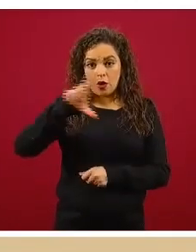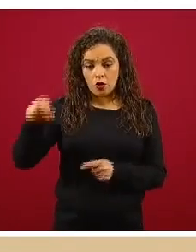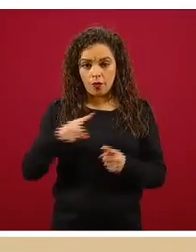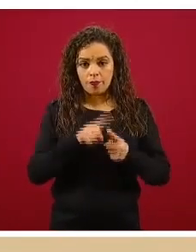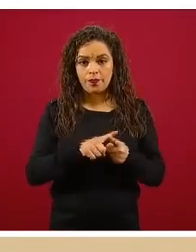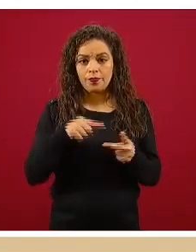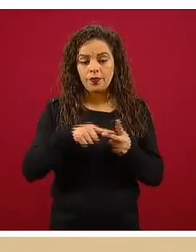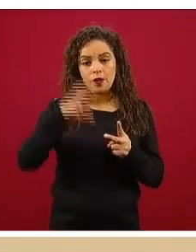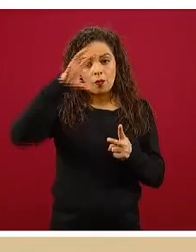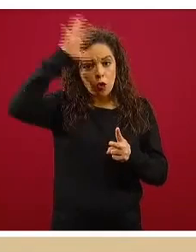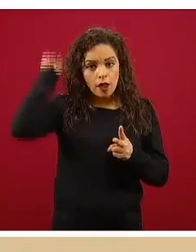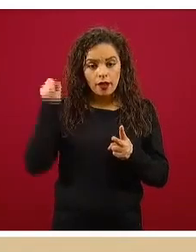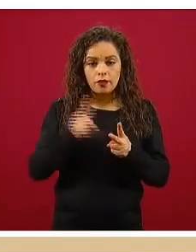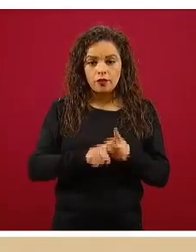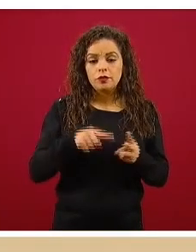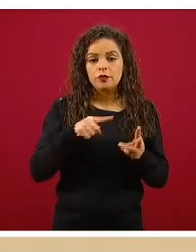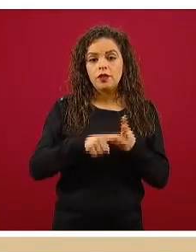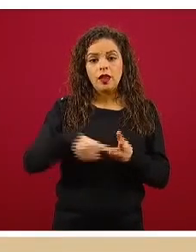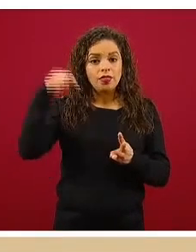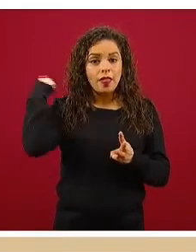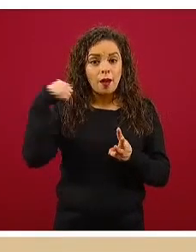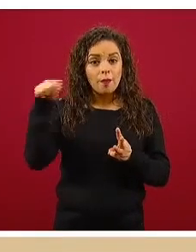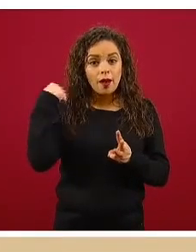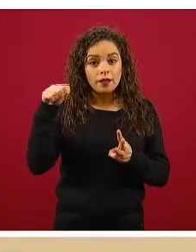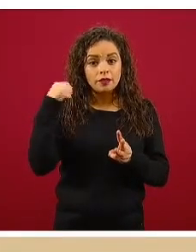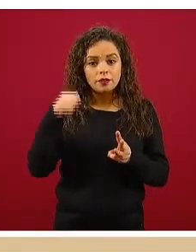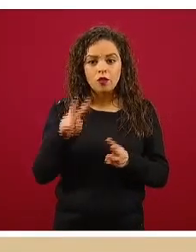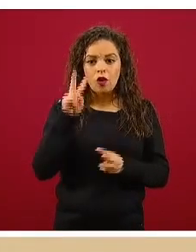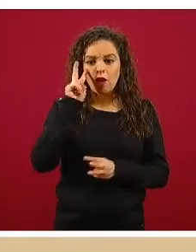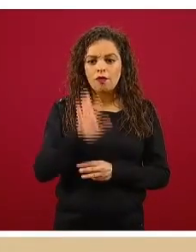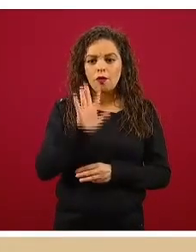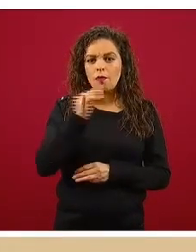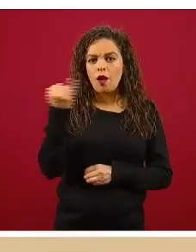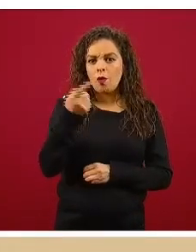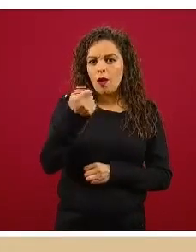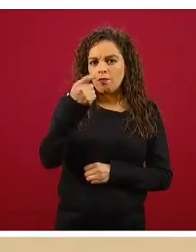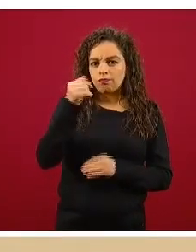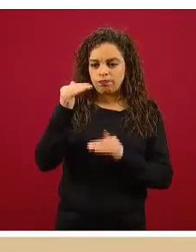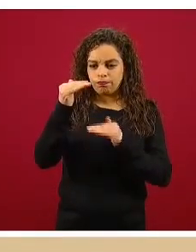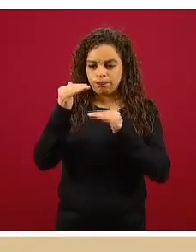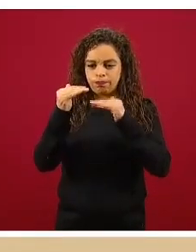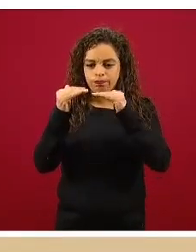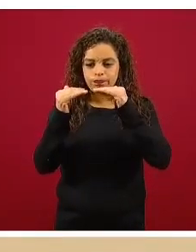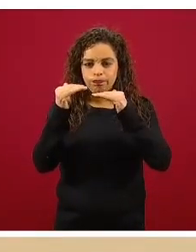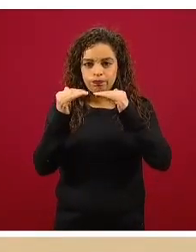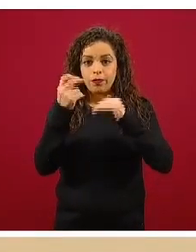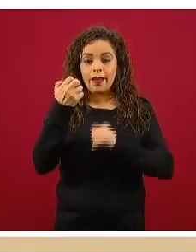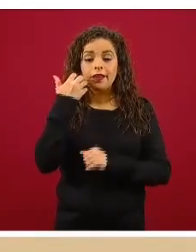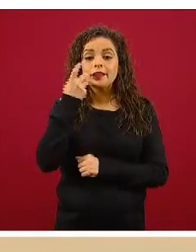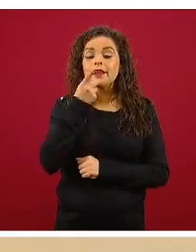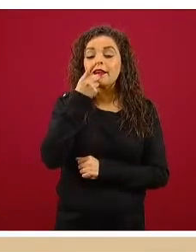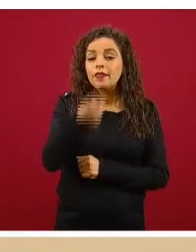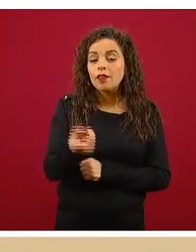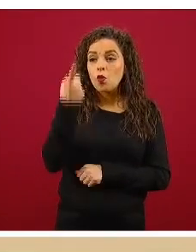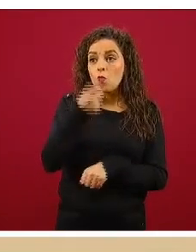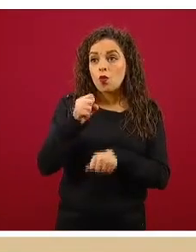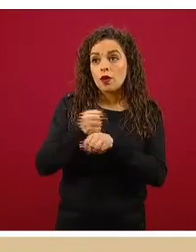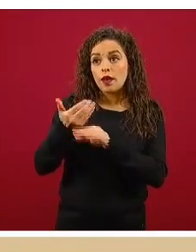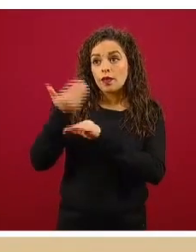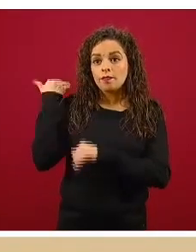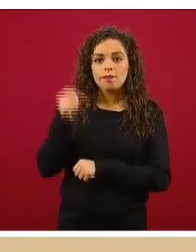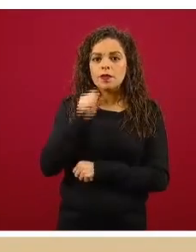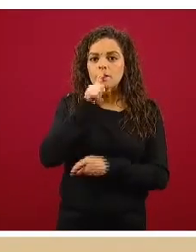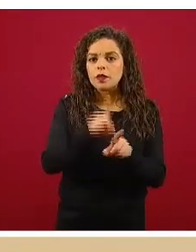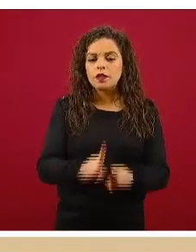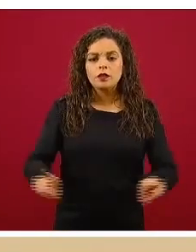Morelos, Tabasco, que tienen las barras prácticamente al mismo nivel. Quiere decir que hace una semana casi prácticamente tenían la misma tasa